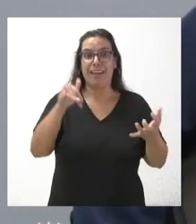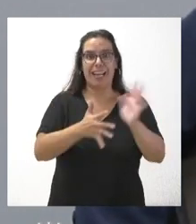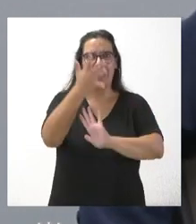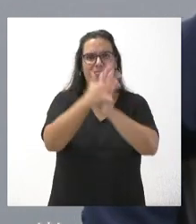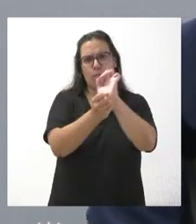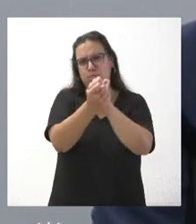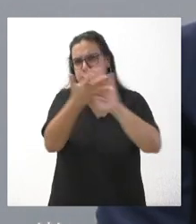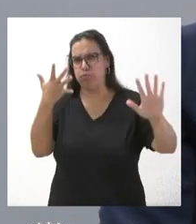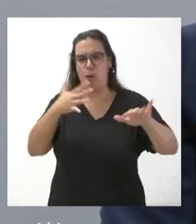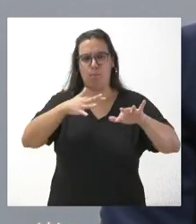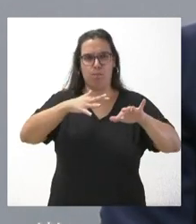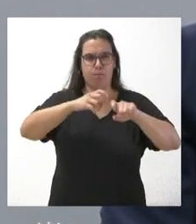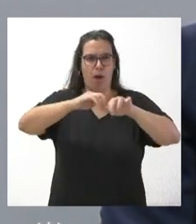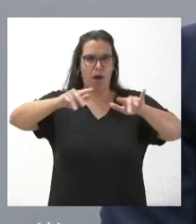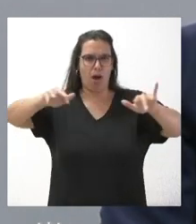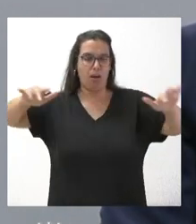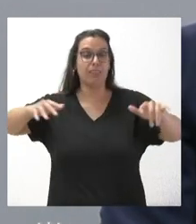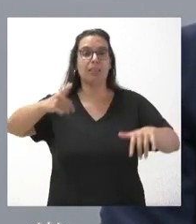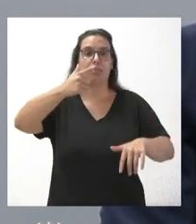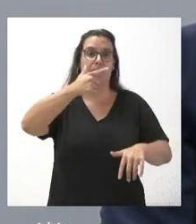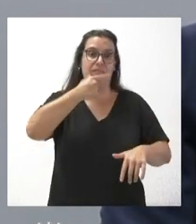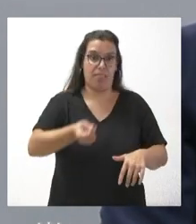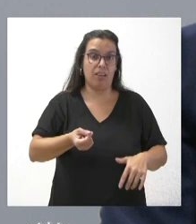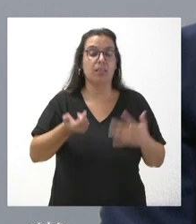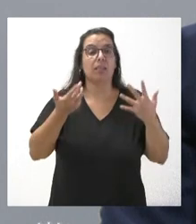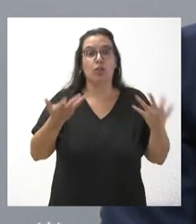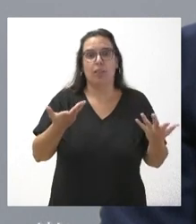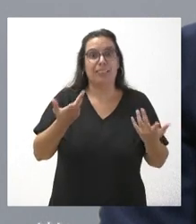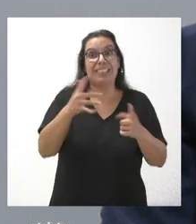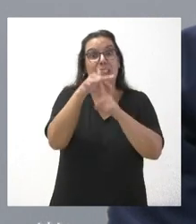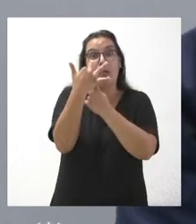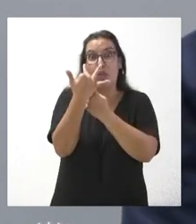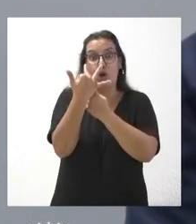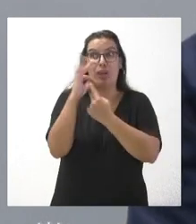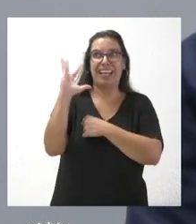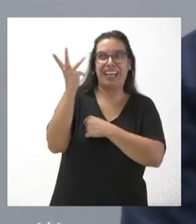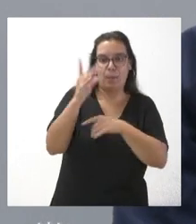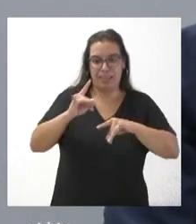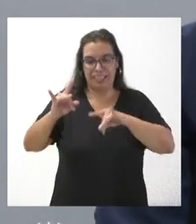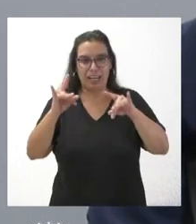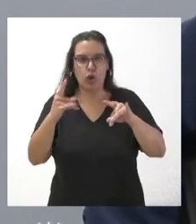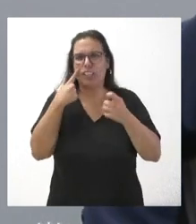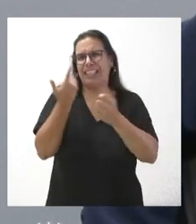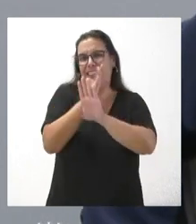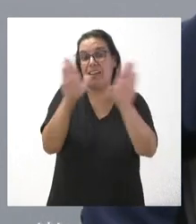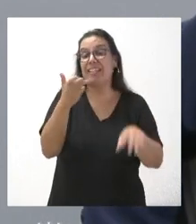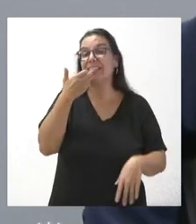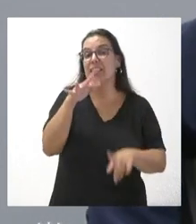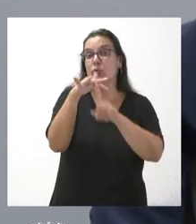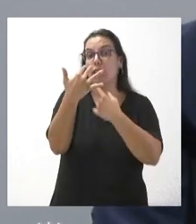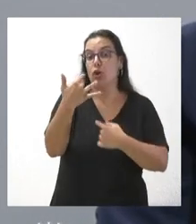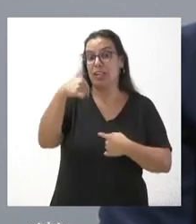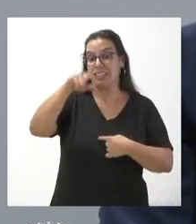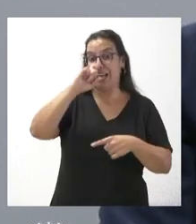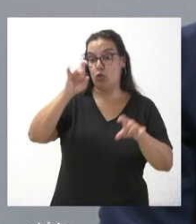evidentemente, en su propagación que los actuales. Por tanto, ni parecidas las circunstancias. Si las circunstancias fueran las mismas del año